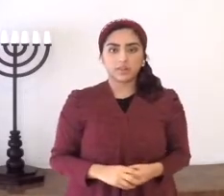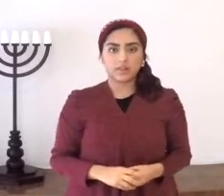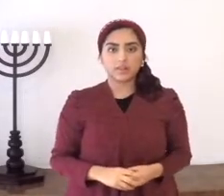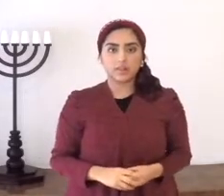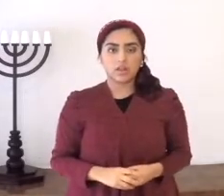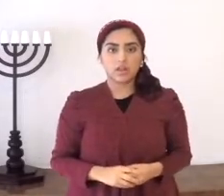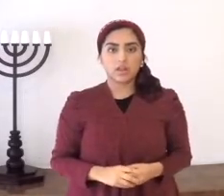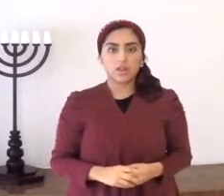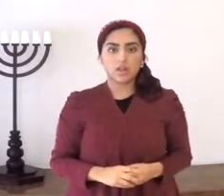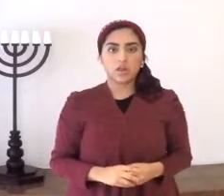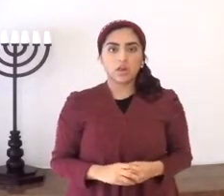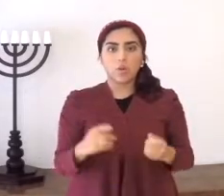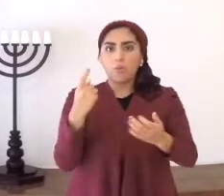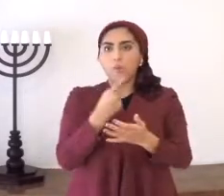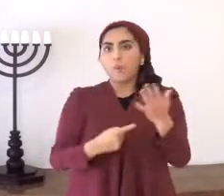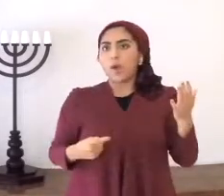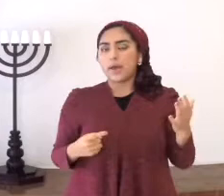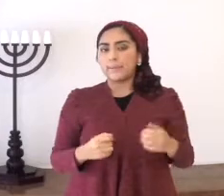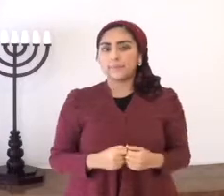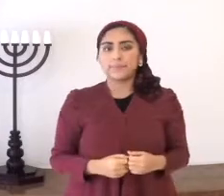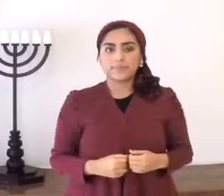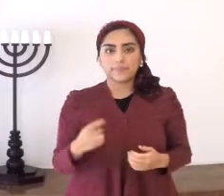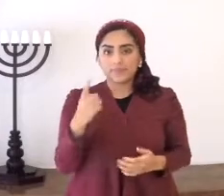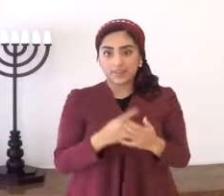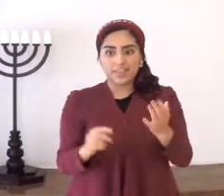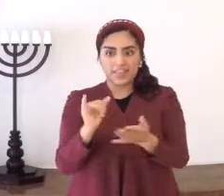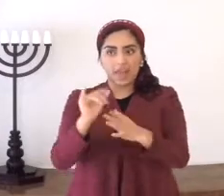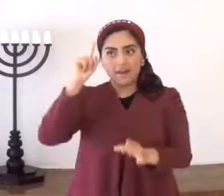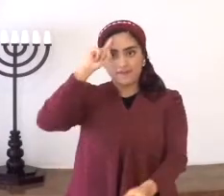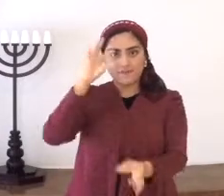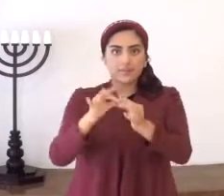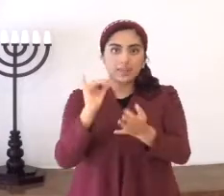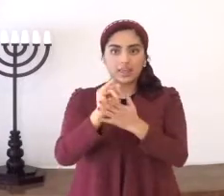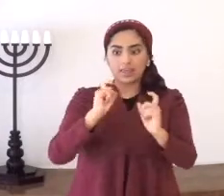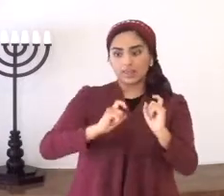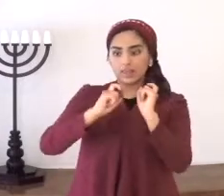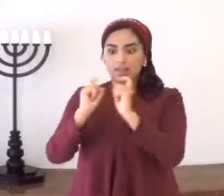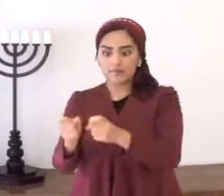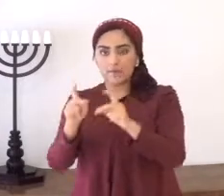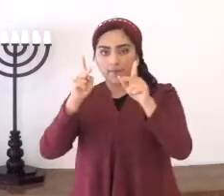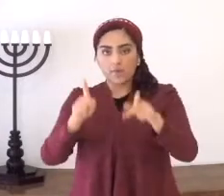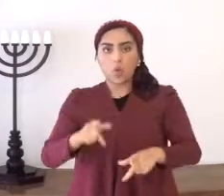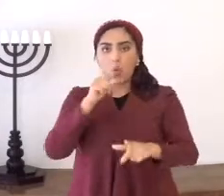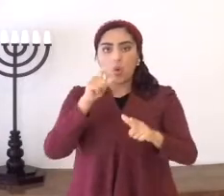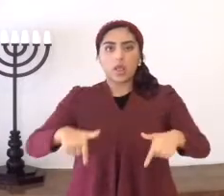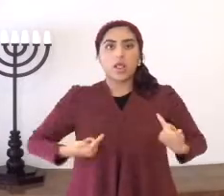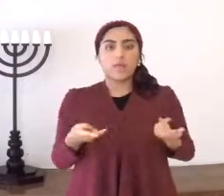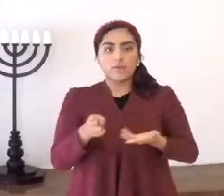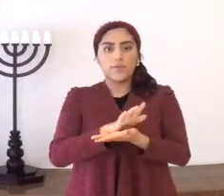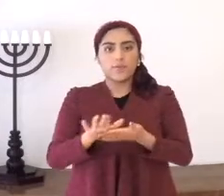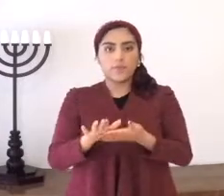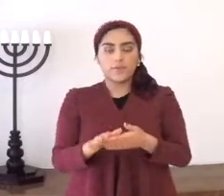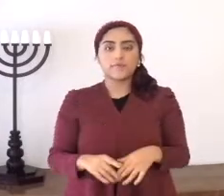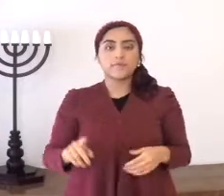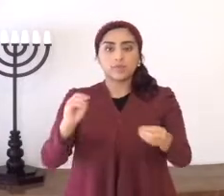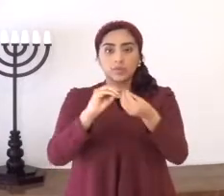Shabbat. ¿Cuál ha sido esa fe que ha sido dada a los Kadoshim? En